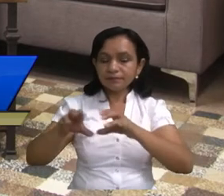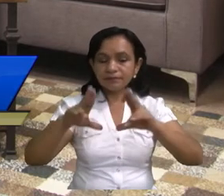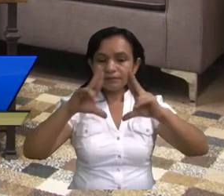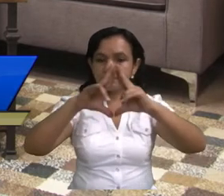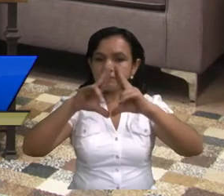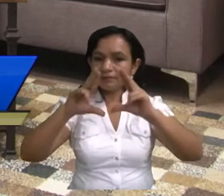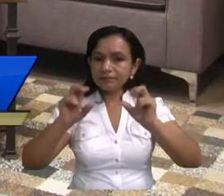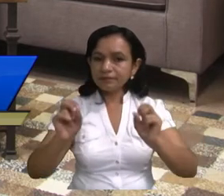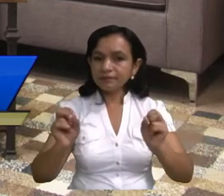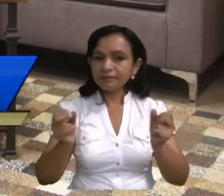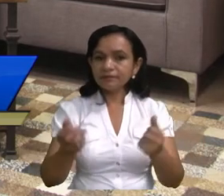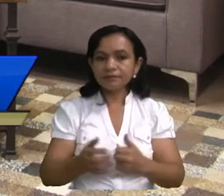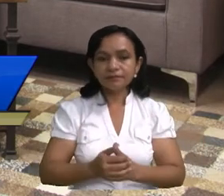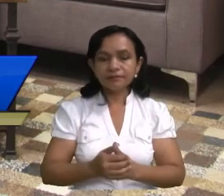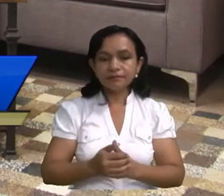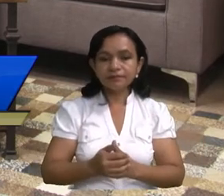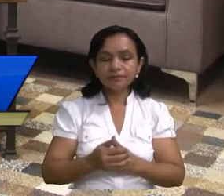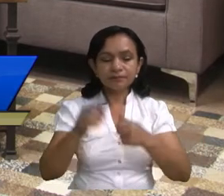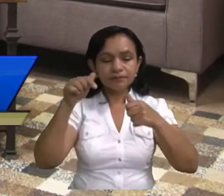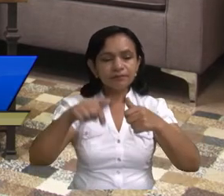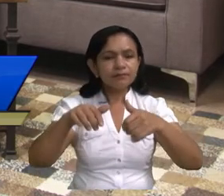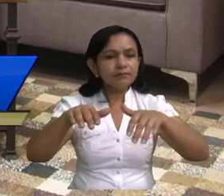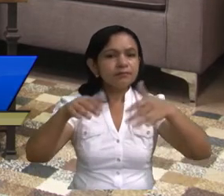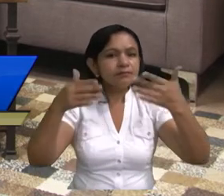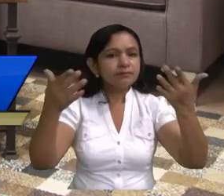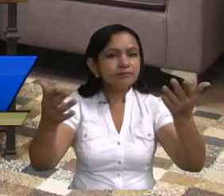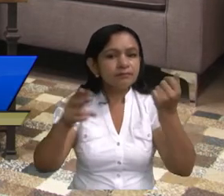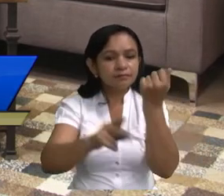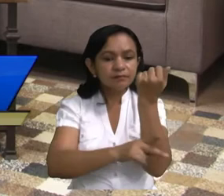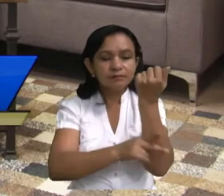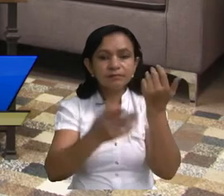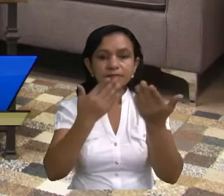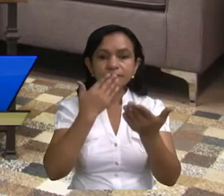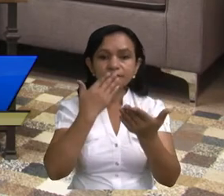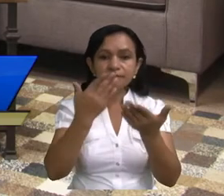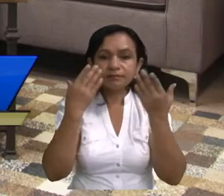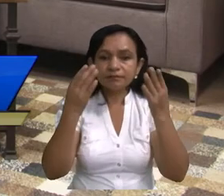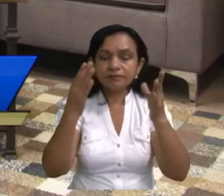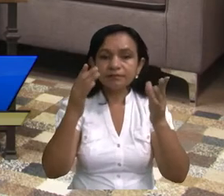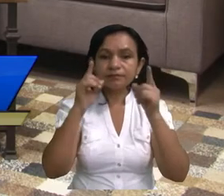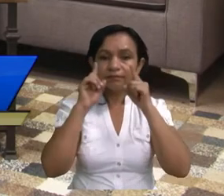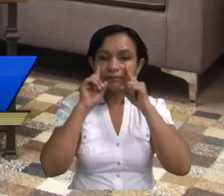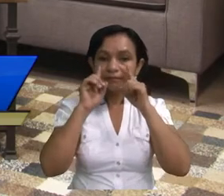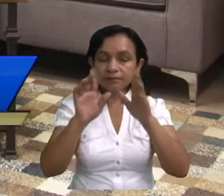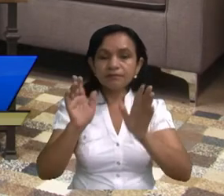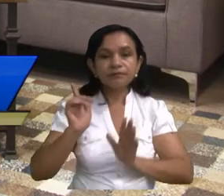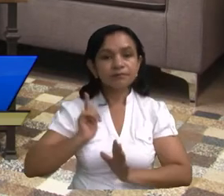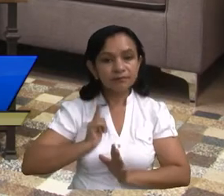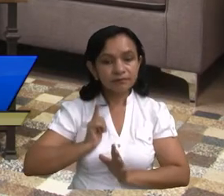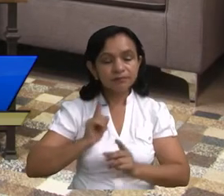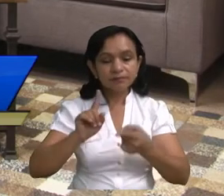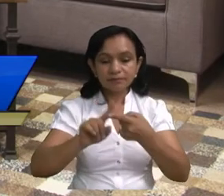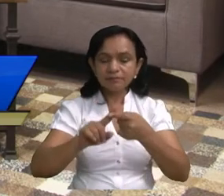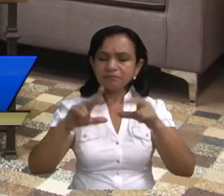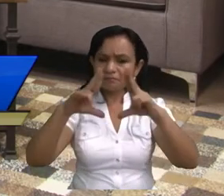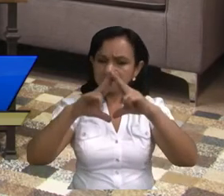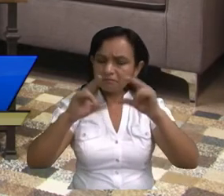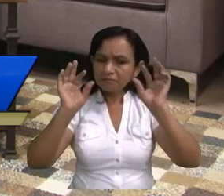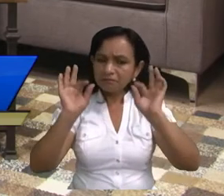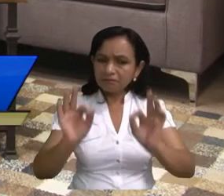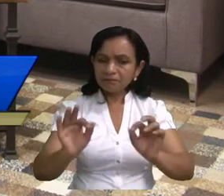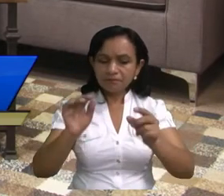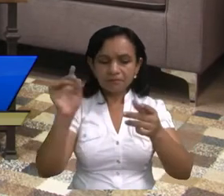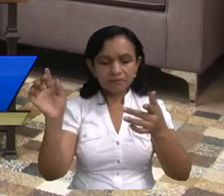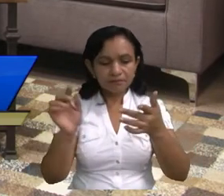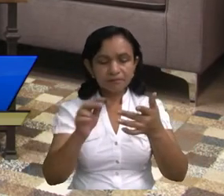Nicaragua. Esto también, el país tiene mucho atractivo por la seguridad que tiene, okay, por que